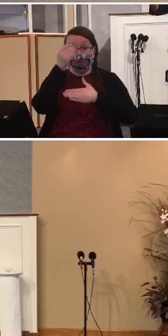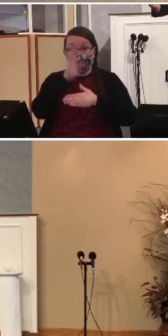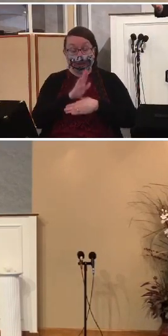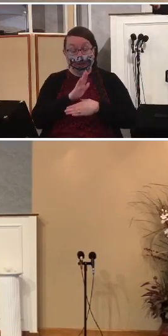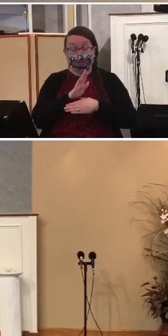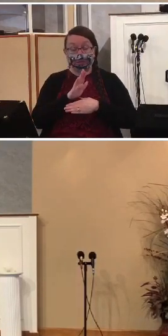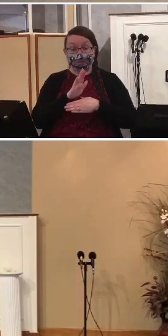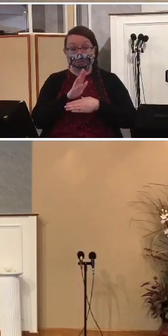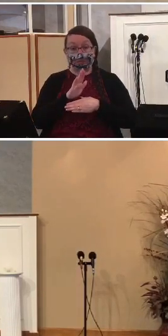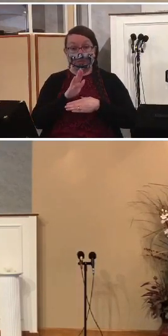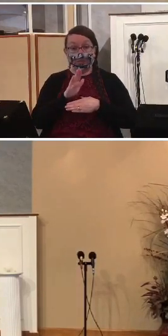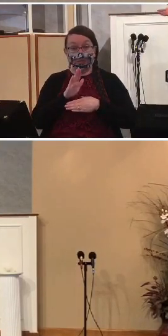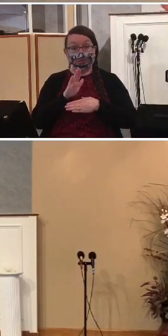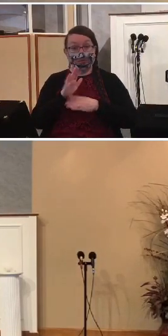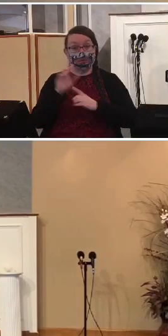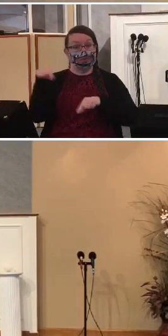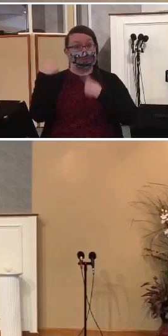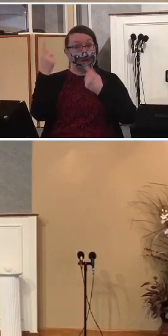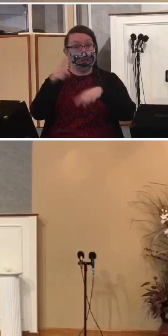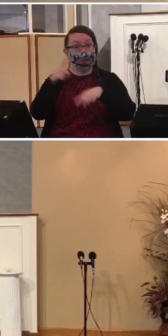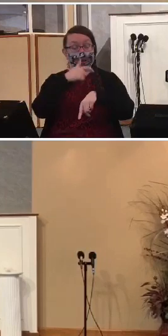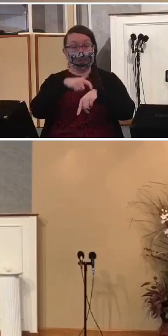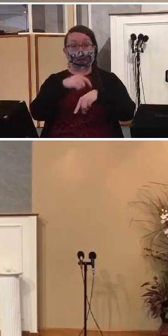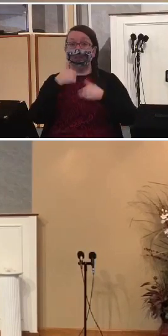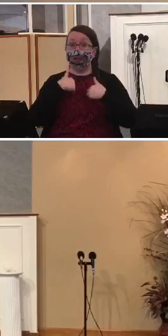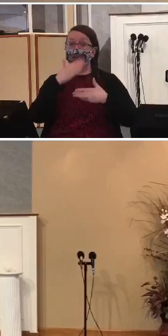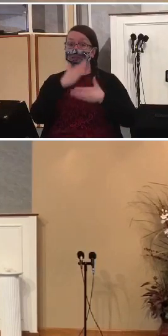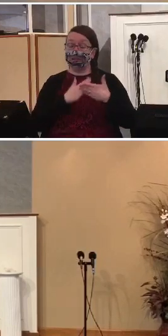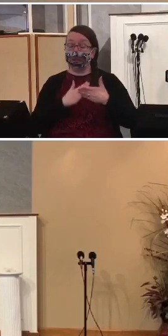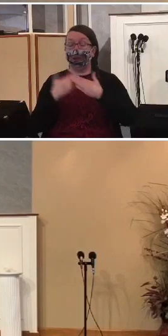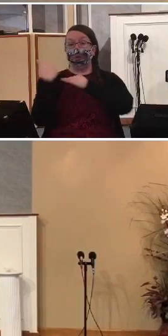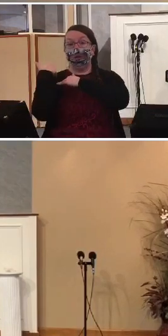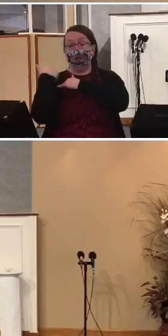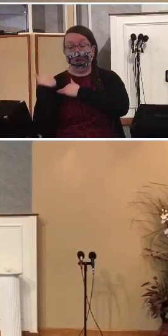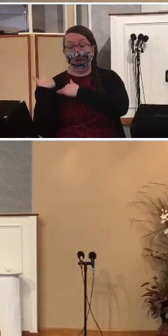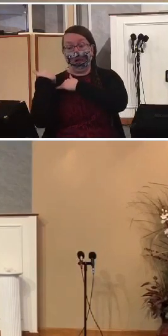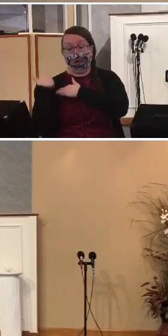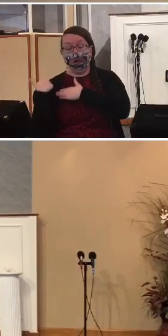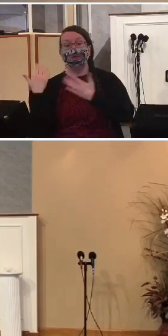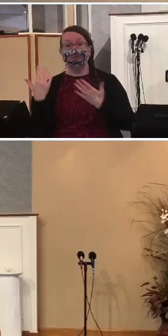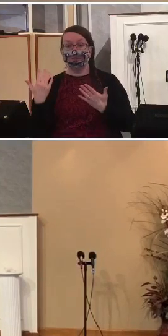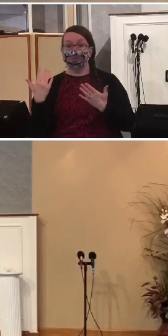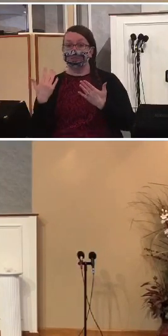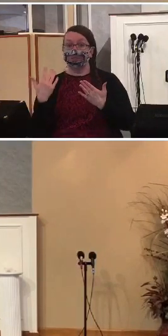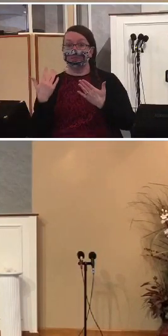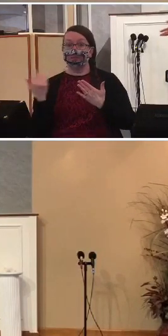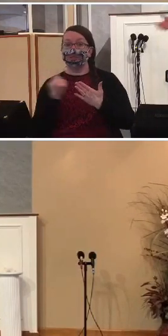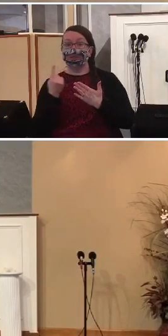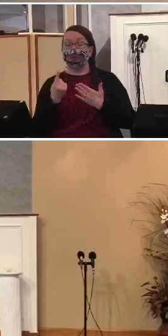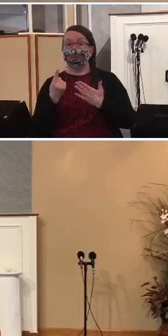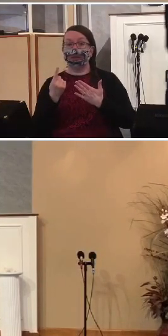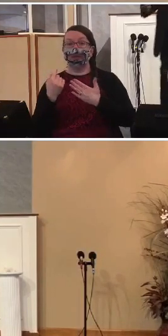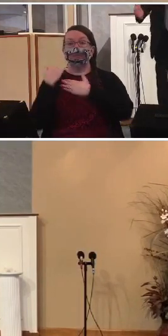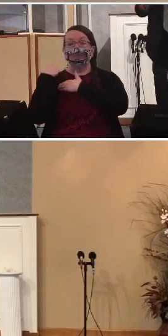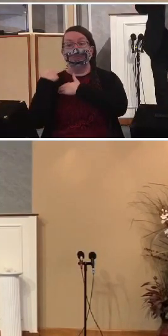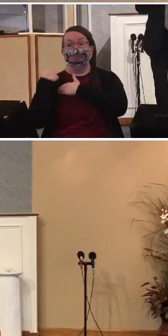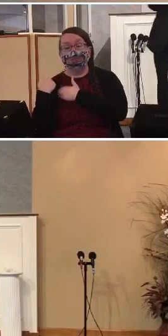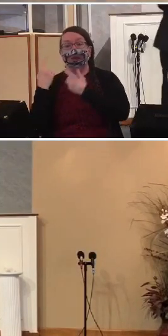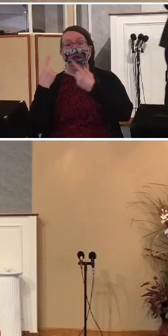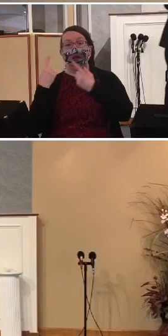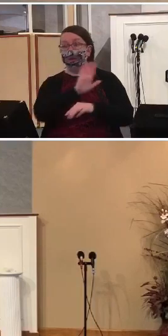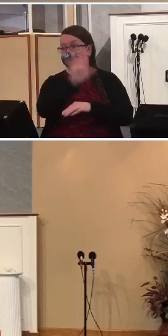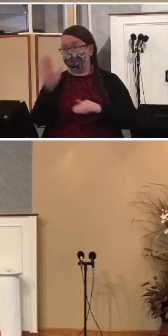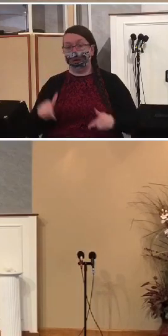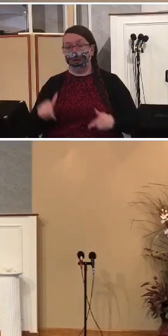tiempo, tú has tenido unas cargas sobre ti y tú le, Dios ha puesto algo en tu vida. Como